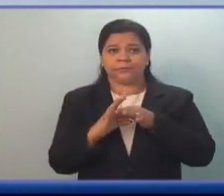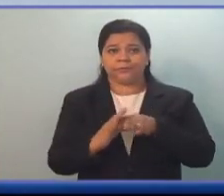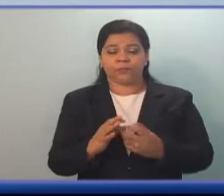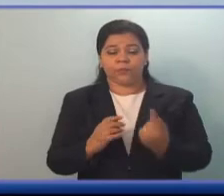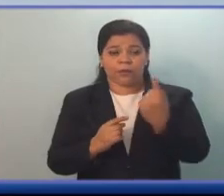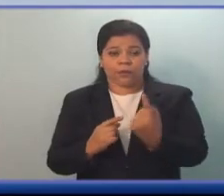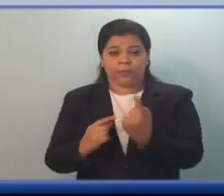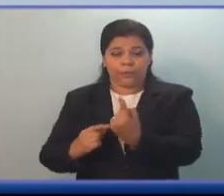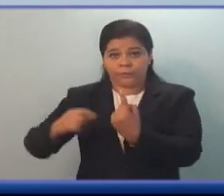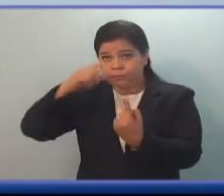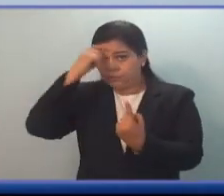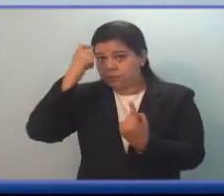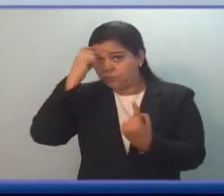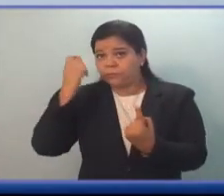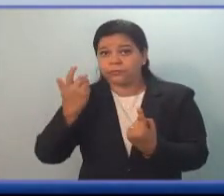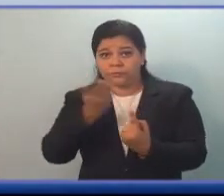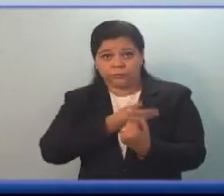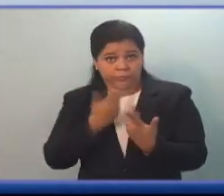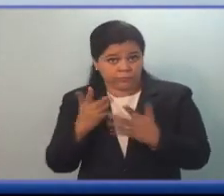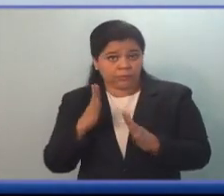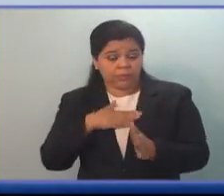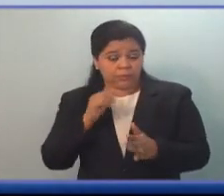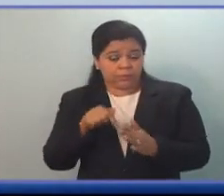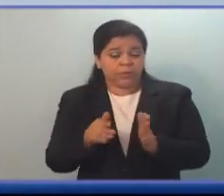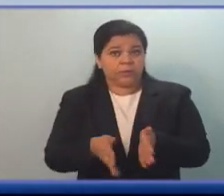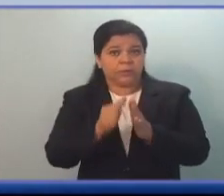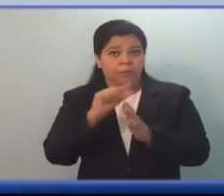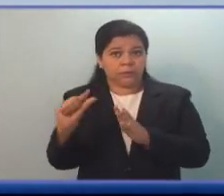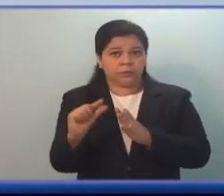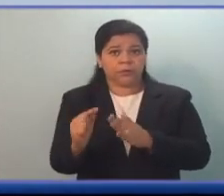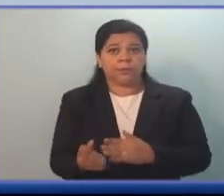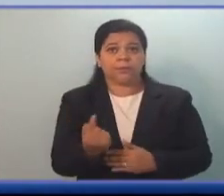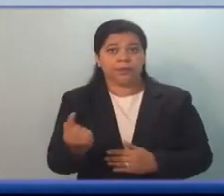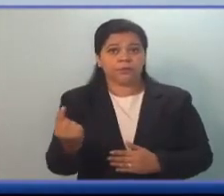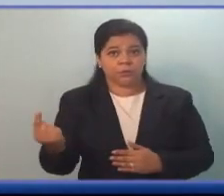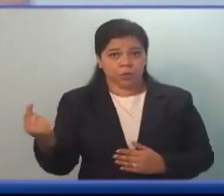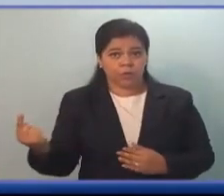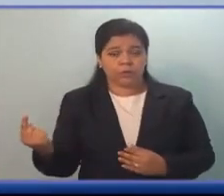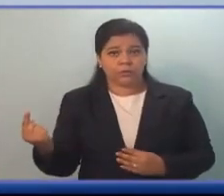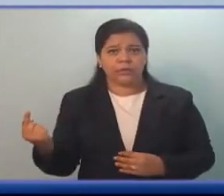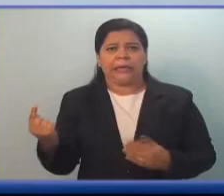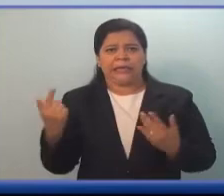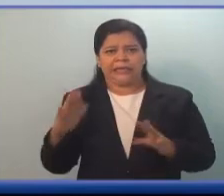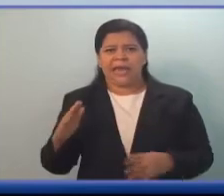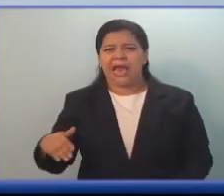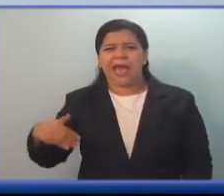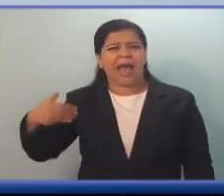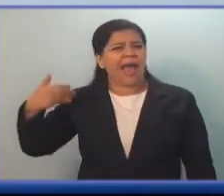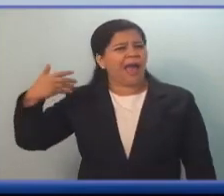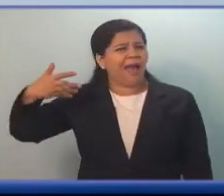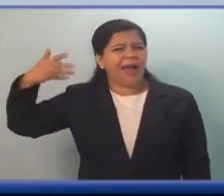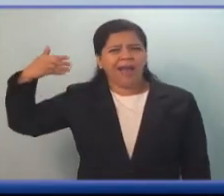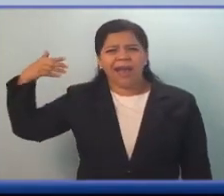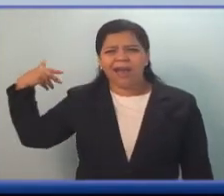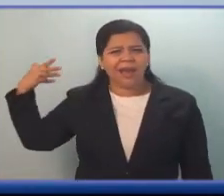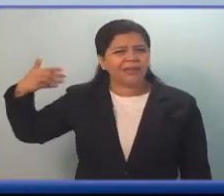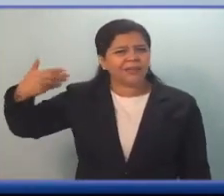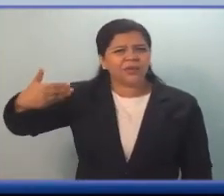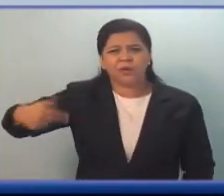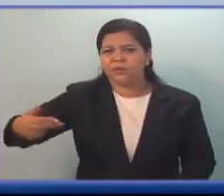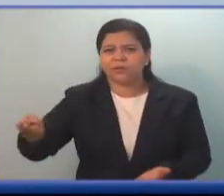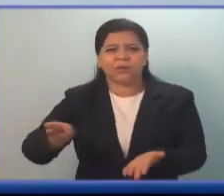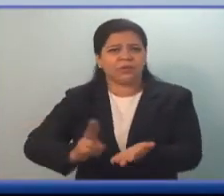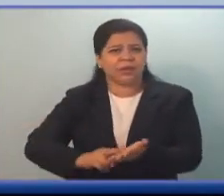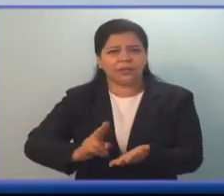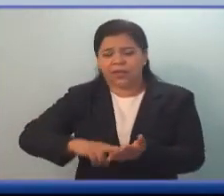personal, porque tenemos en las instituciones personal que ya tiene años de estar, y hay personal